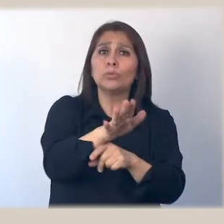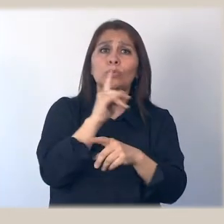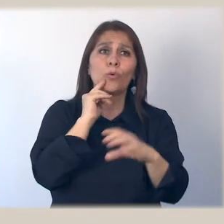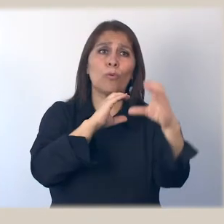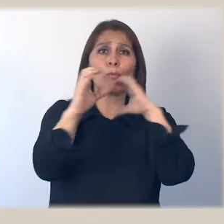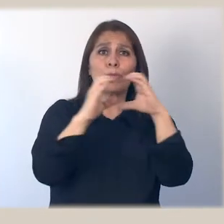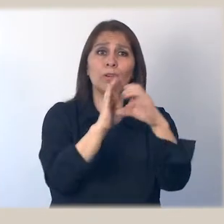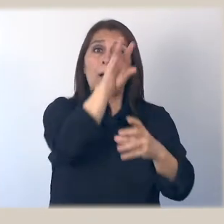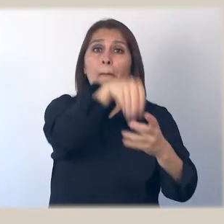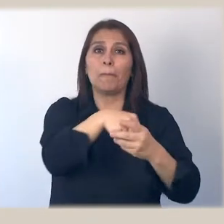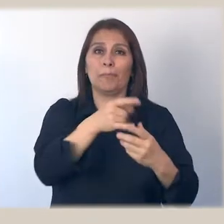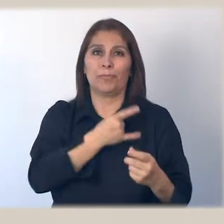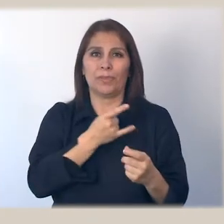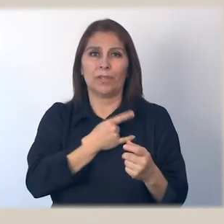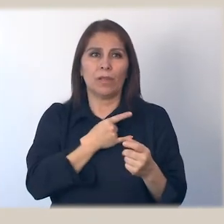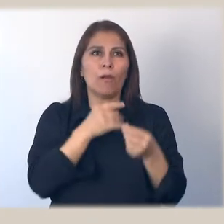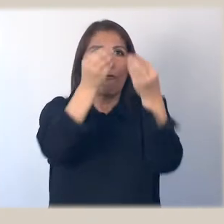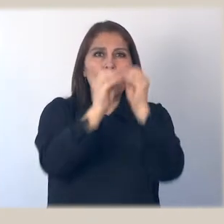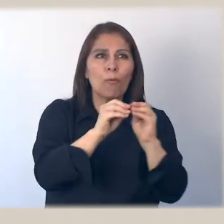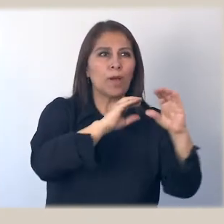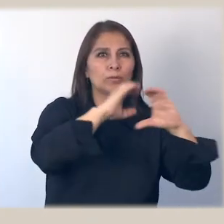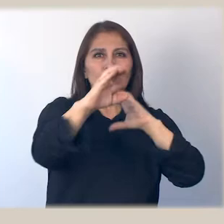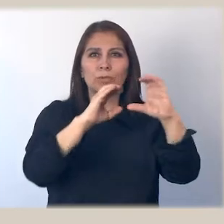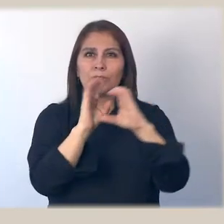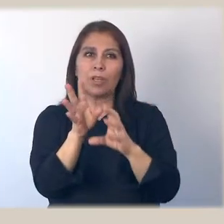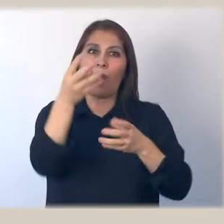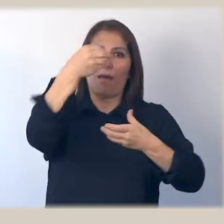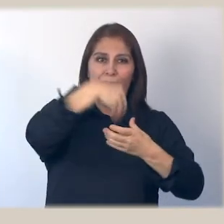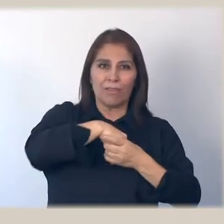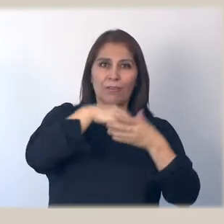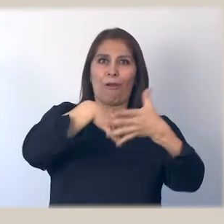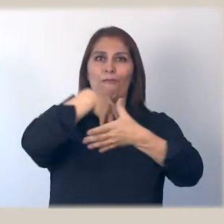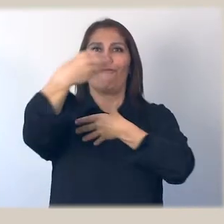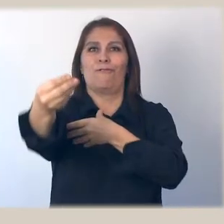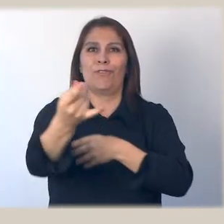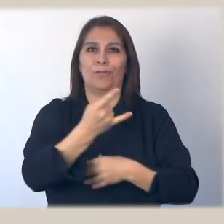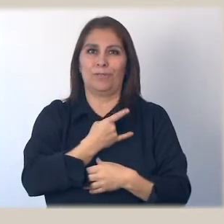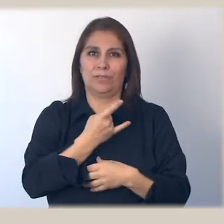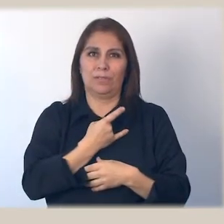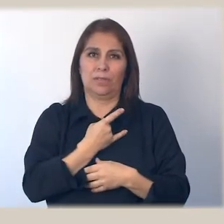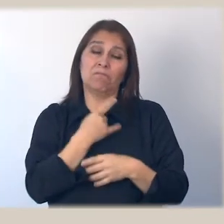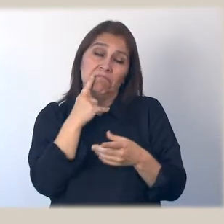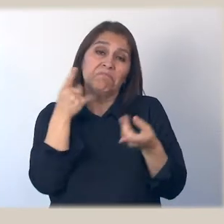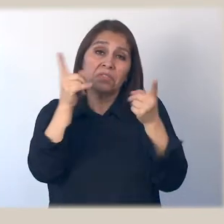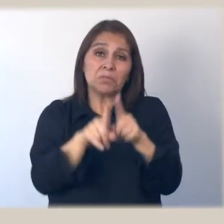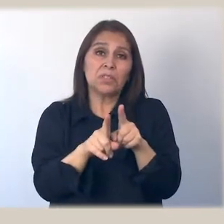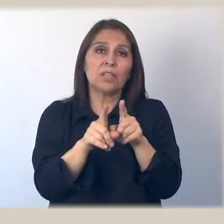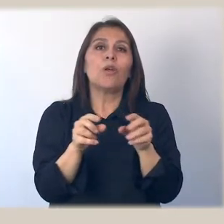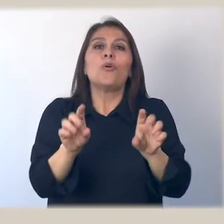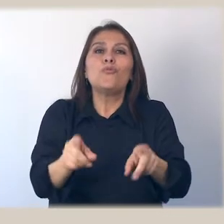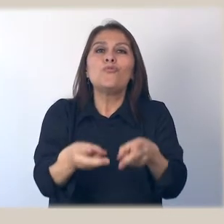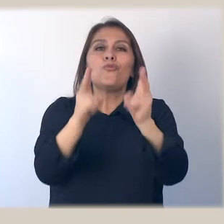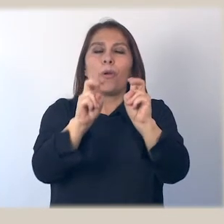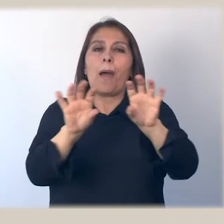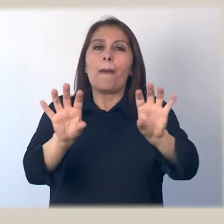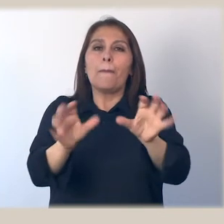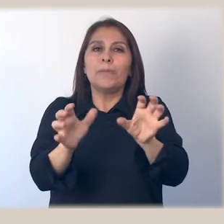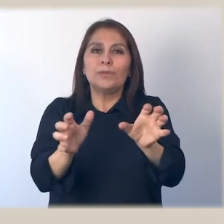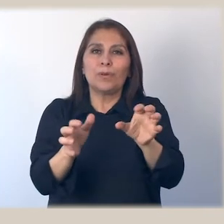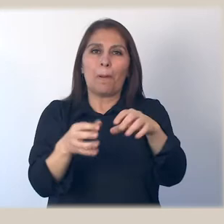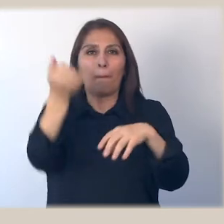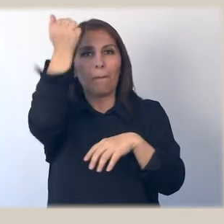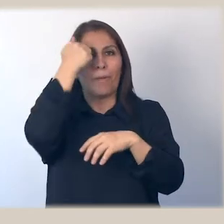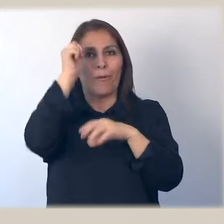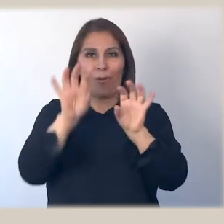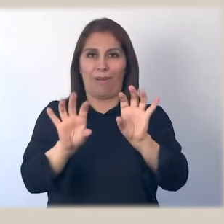cuenta la universidad las distintas formas de comunicación interna y externa, incluidos los desarrollos de su nueva emisora, La Pedagógica